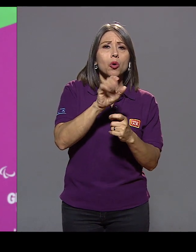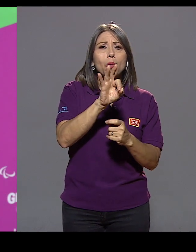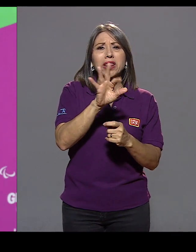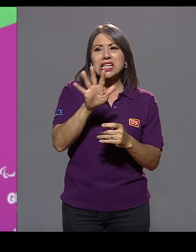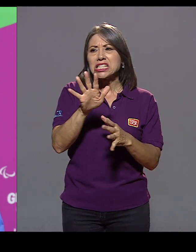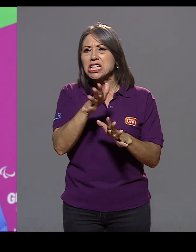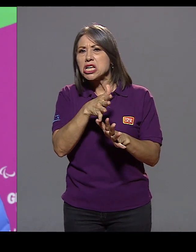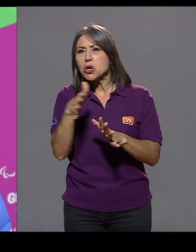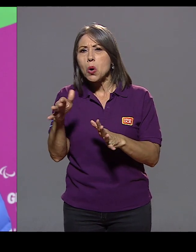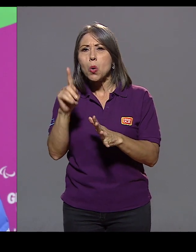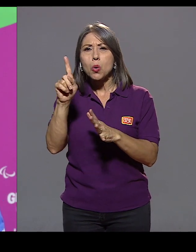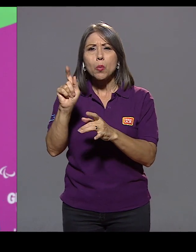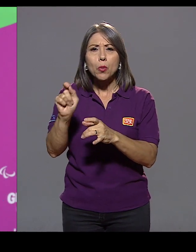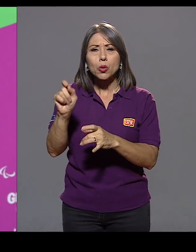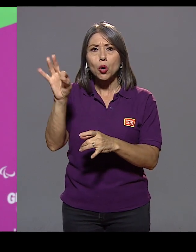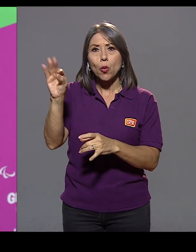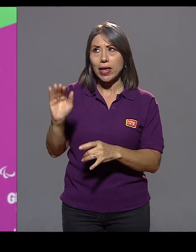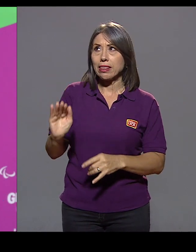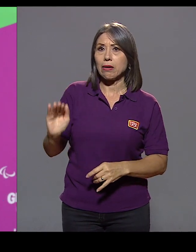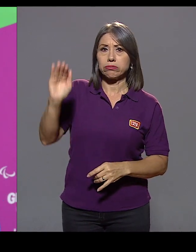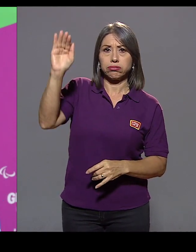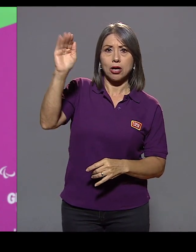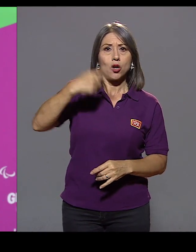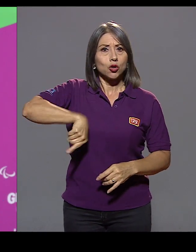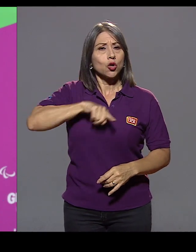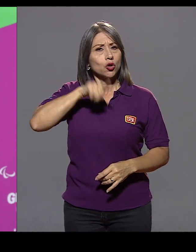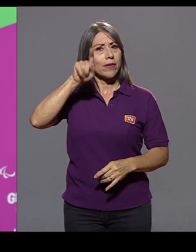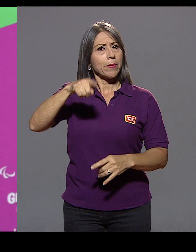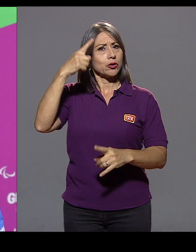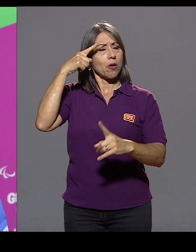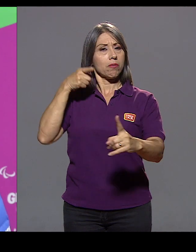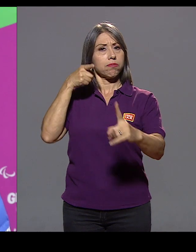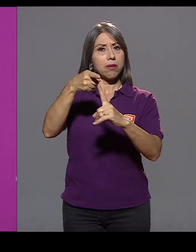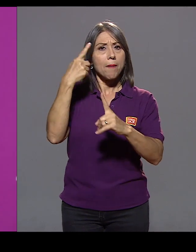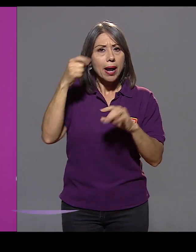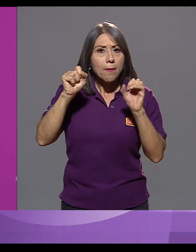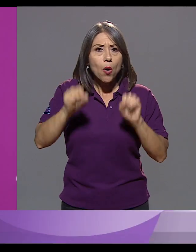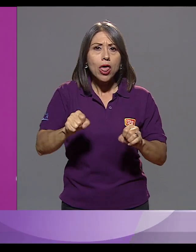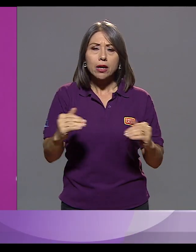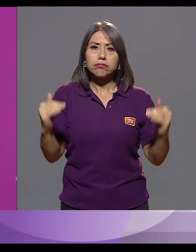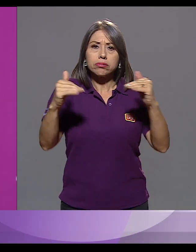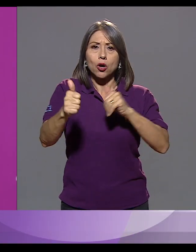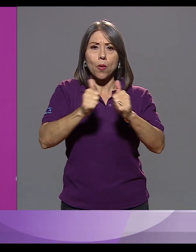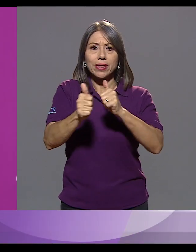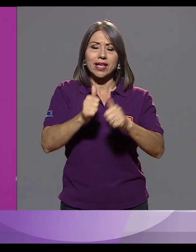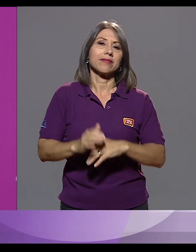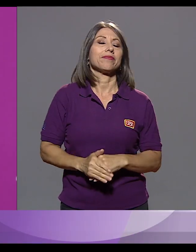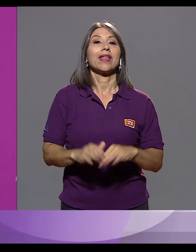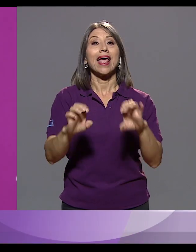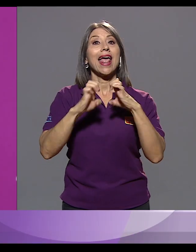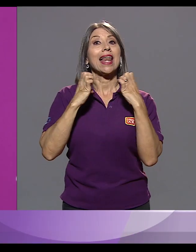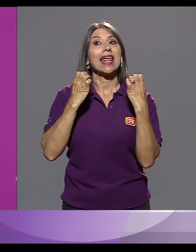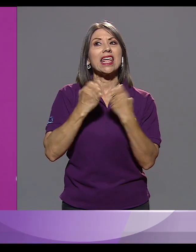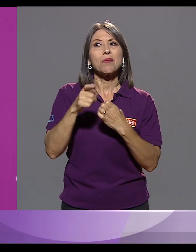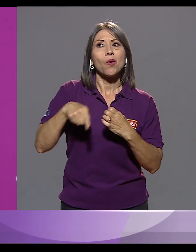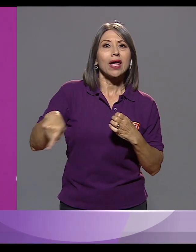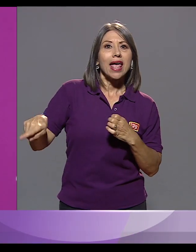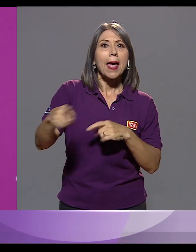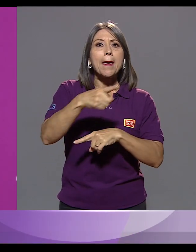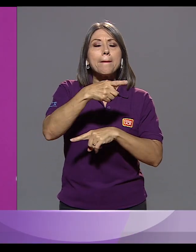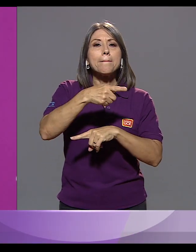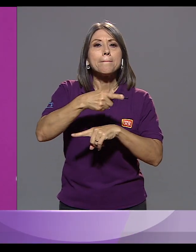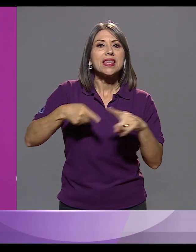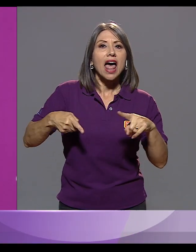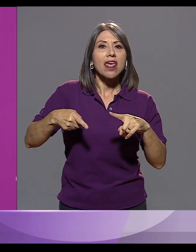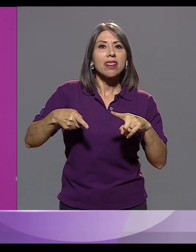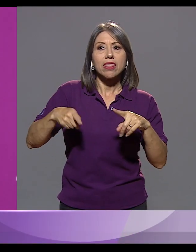y tenemos que ir apuntando a eso para poder competir. Que el equipo tiene más de la mitad nuevo. Más